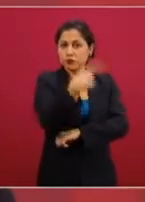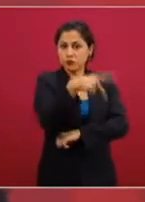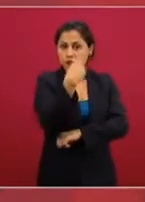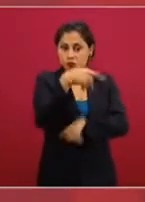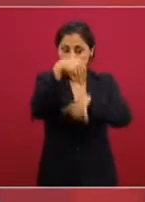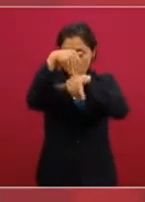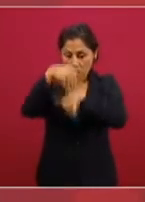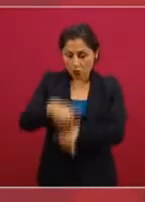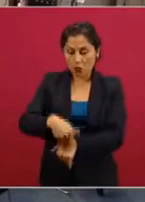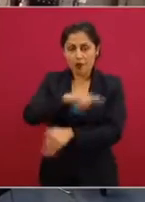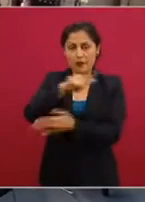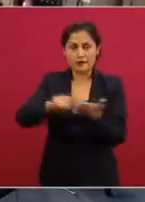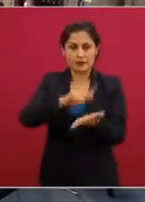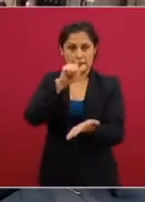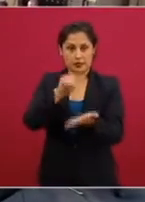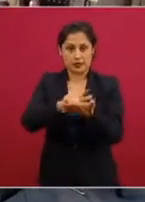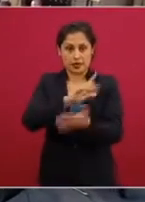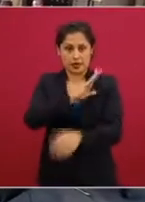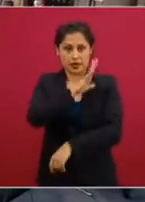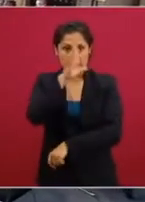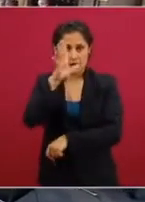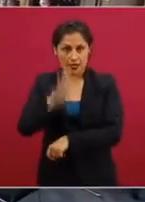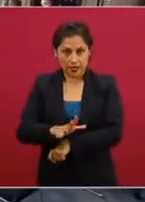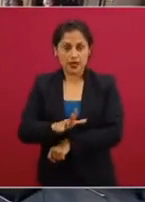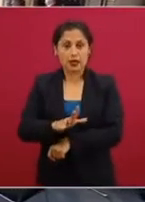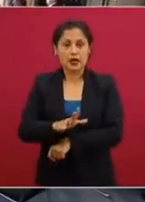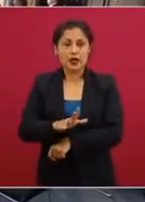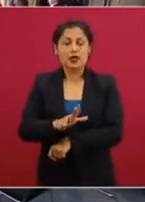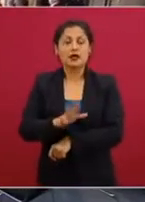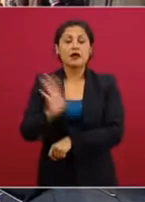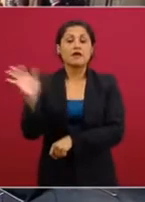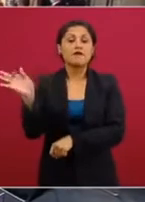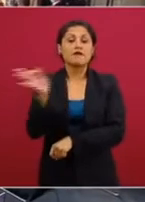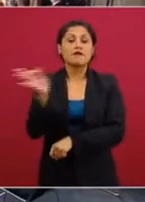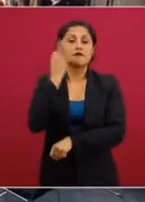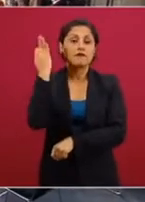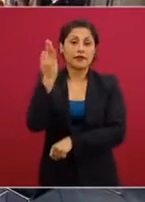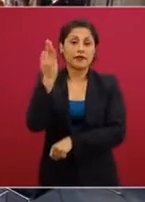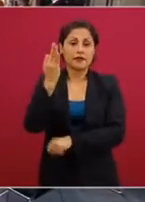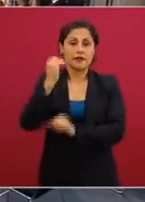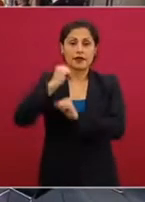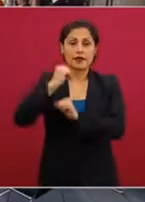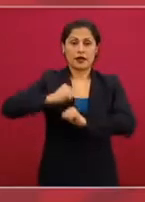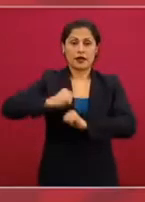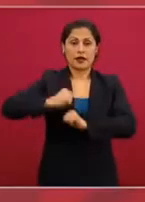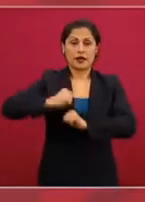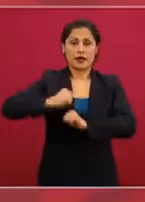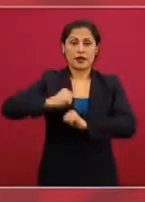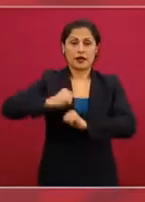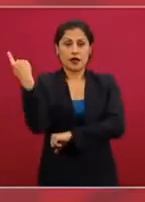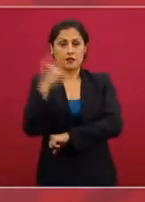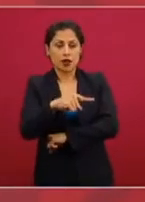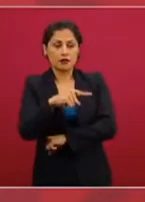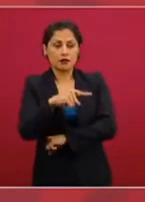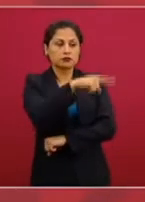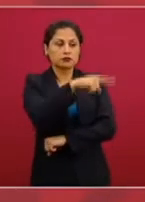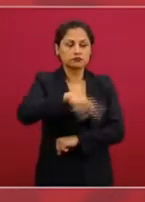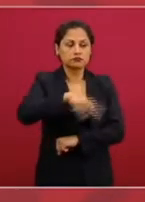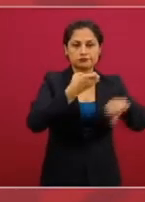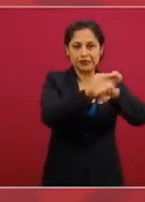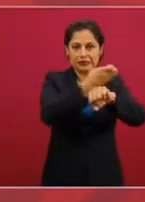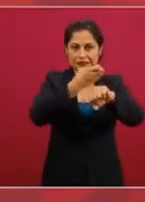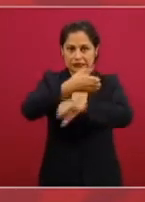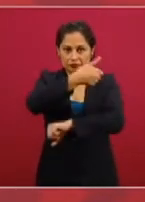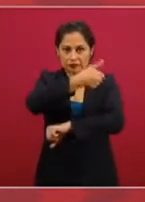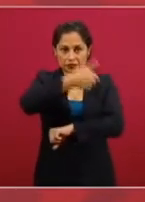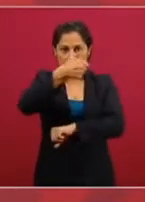de la estrategia definida por la Autoridad Sanitaria Federal, de hacerla cumplir en su territorio. Y no